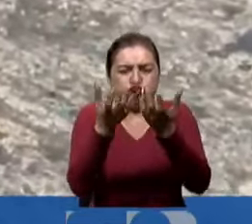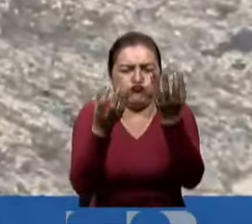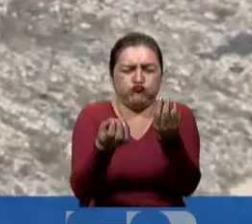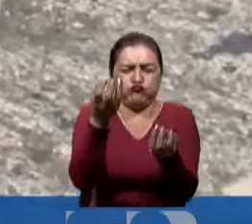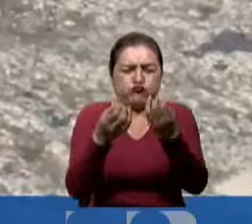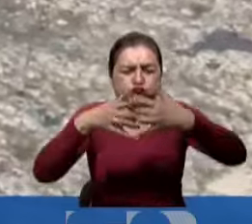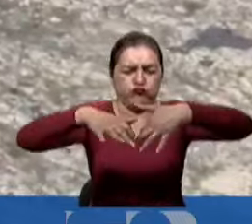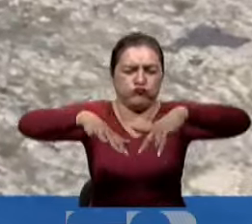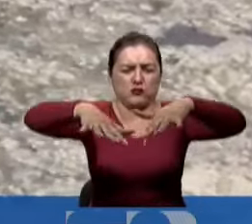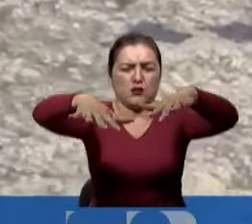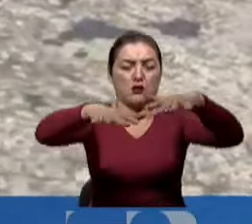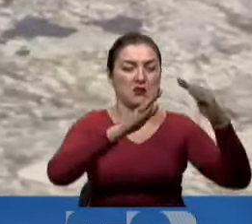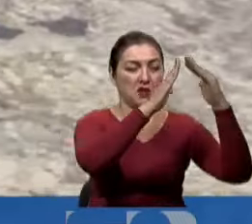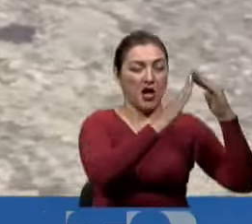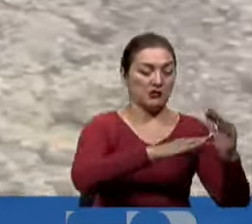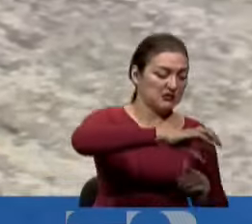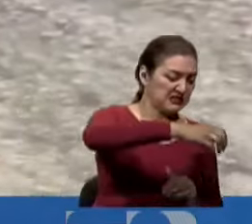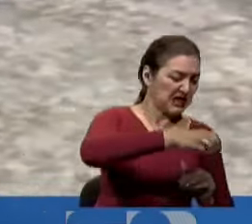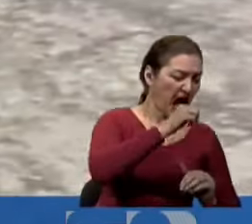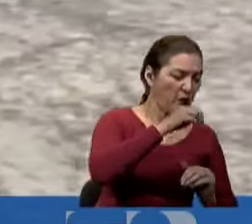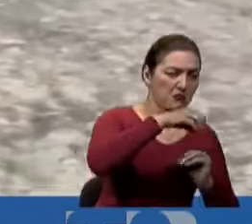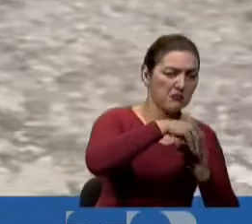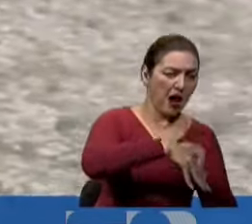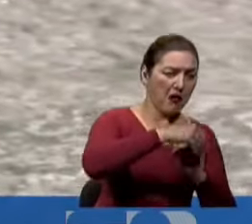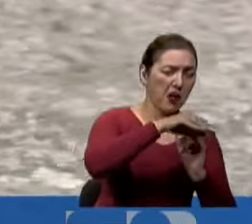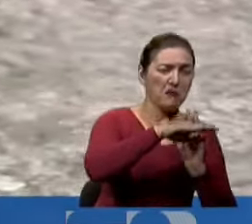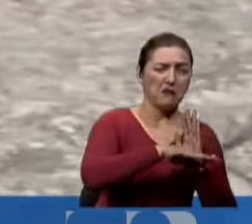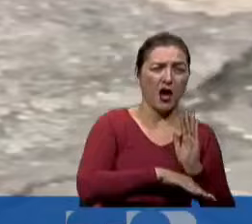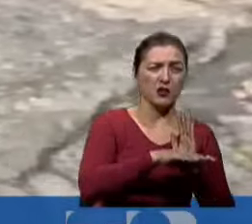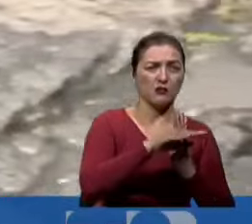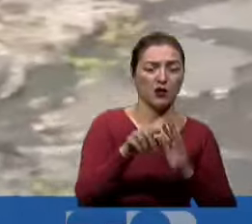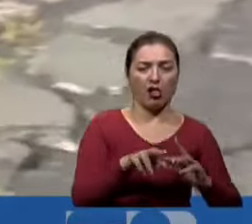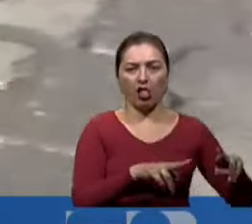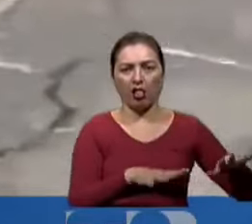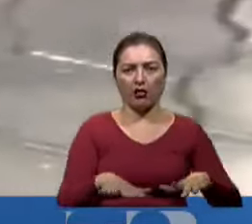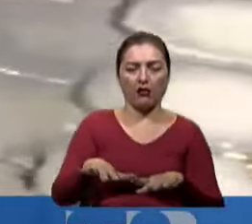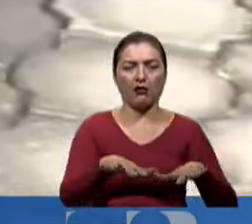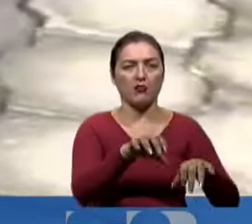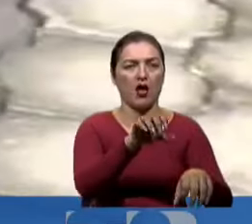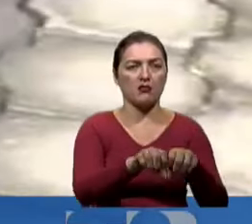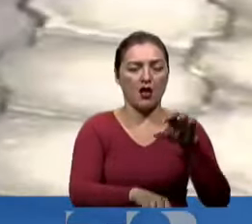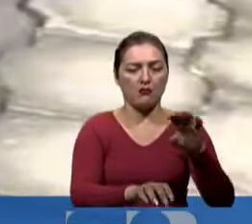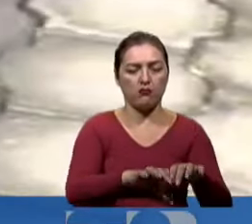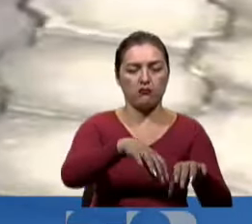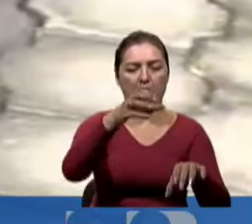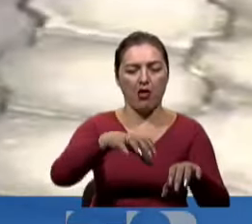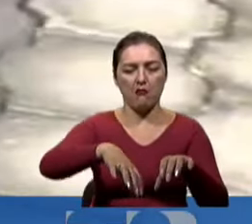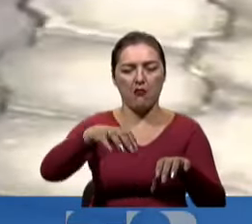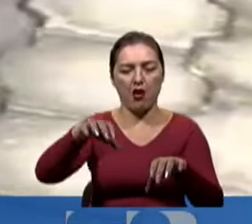casa y pues vemos el río de que se ha formado aquí y nos está dañando el pavimento en la...